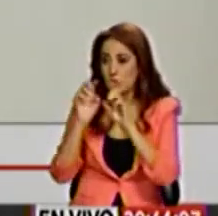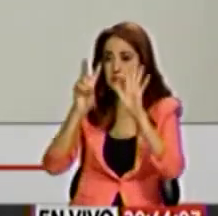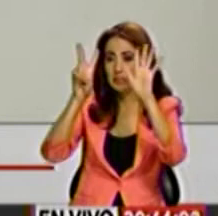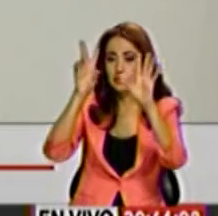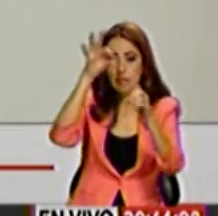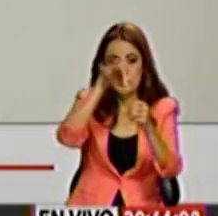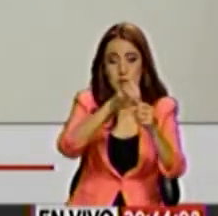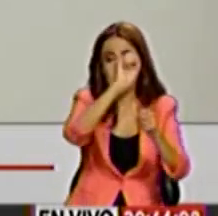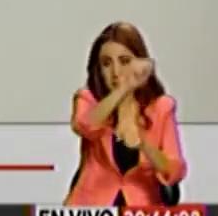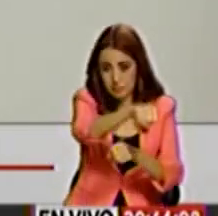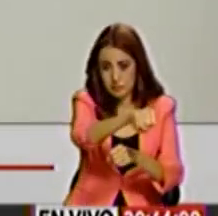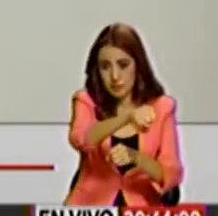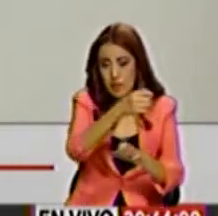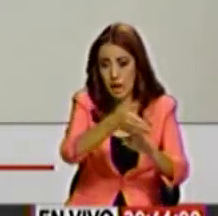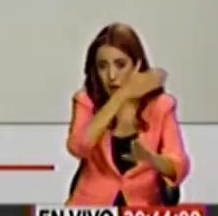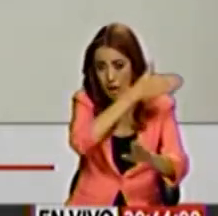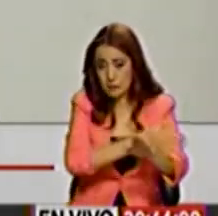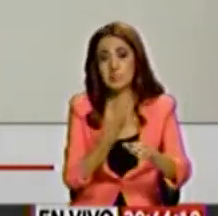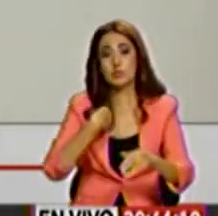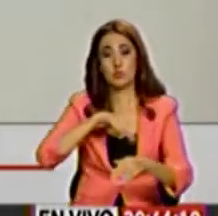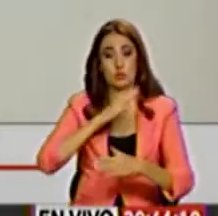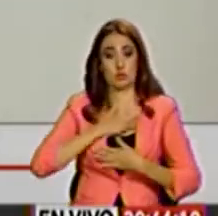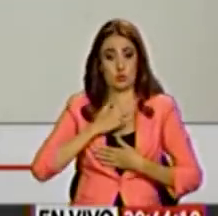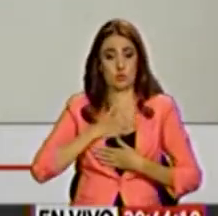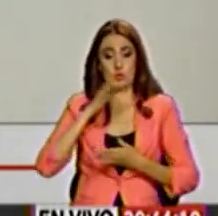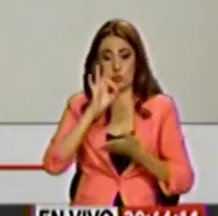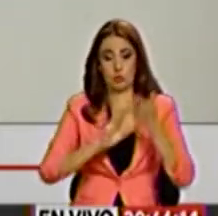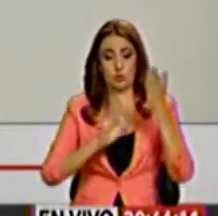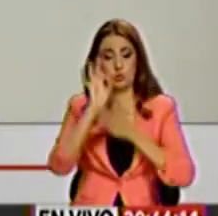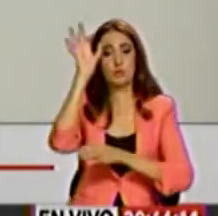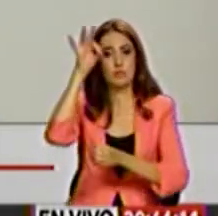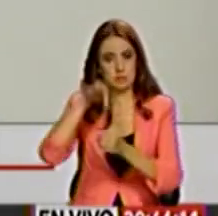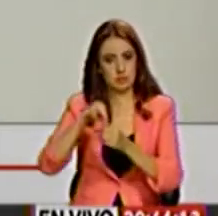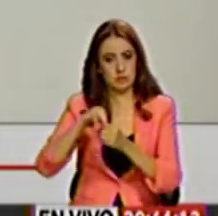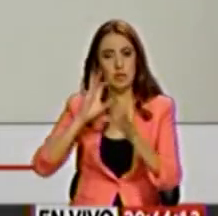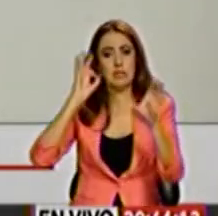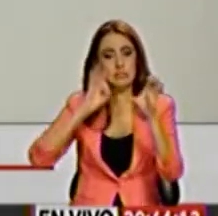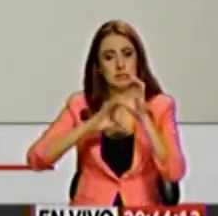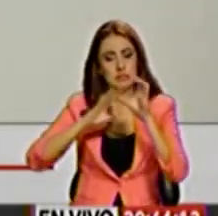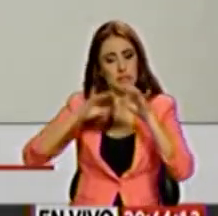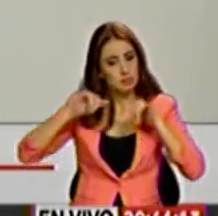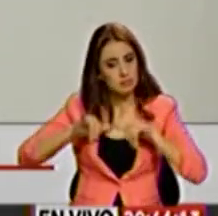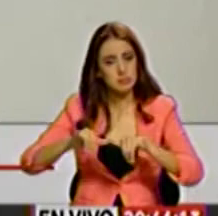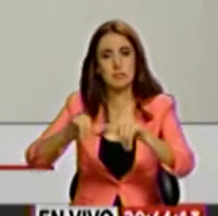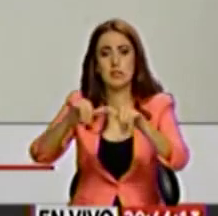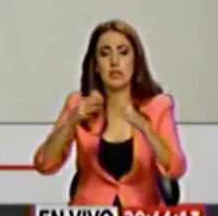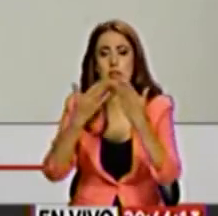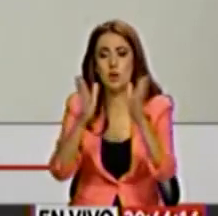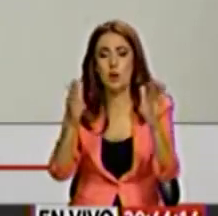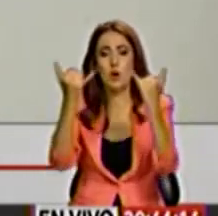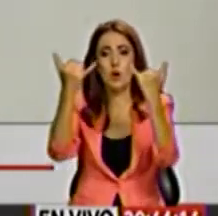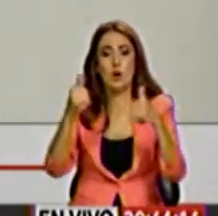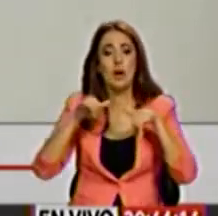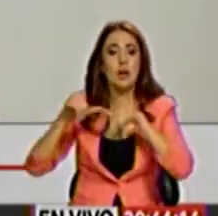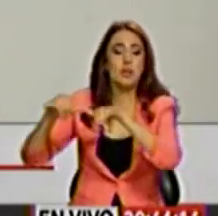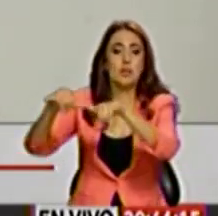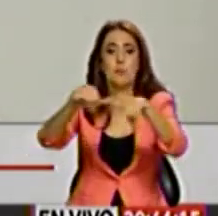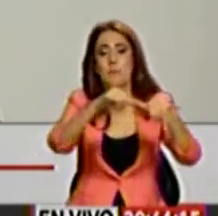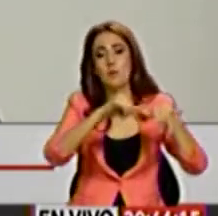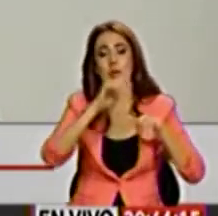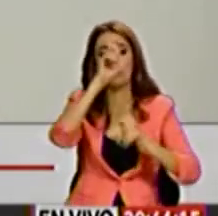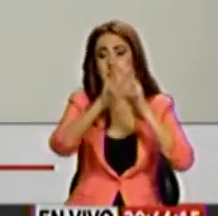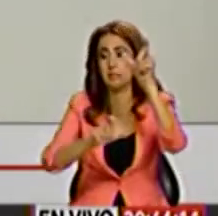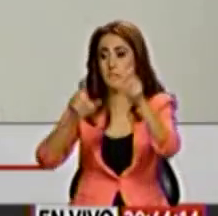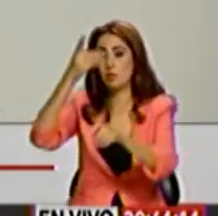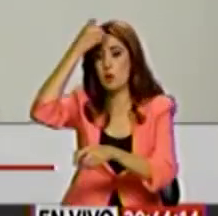7 veces sí en la consulta popular donde nosotros aprobamos y dijimos que sí, que el Consejo de Participación Ciudadana ahora se debe elegir de esta forma,